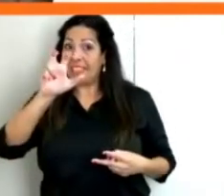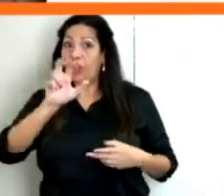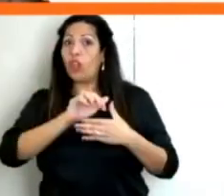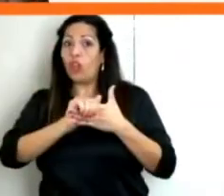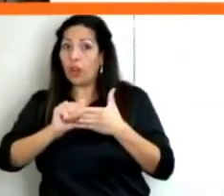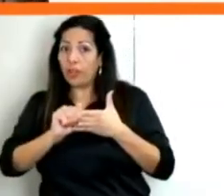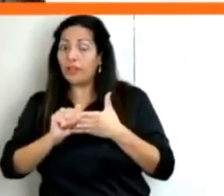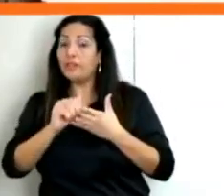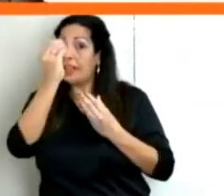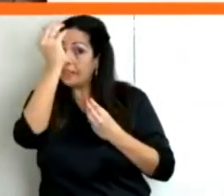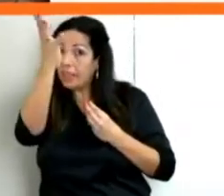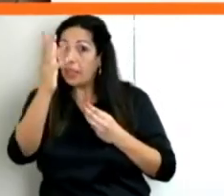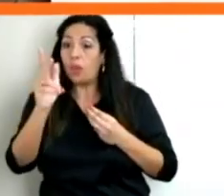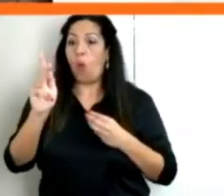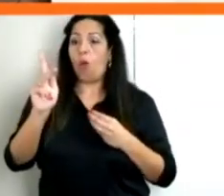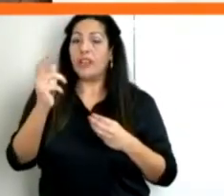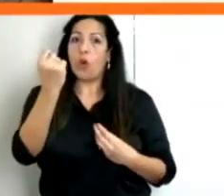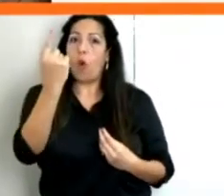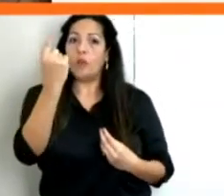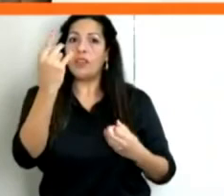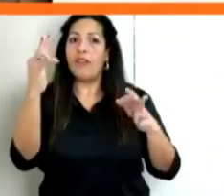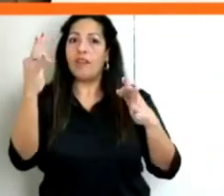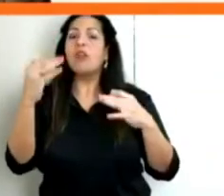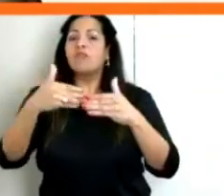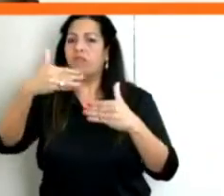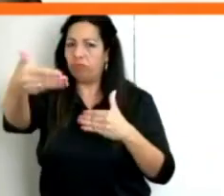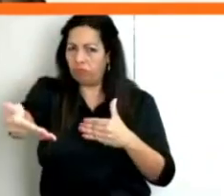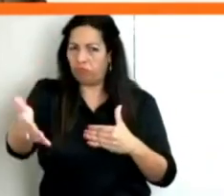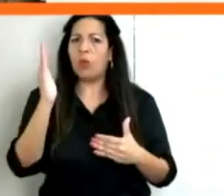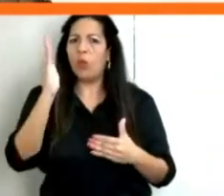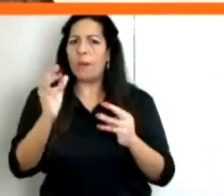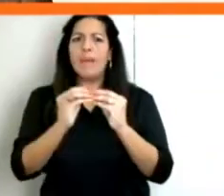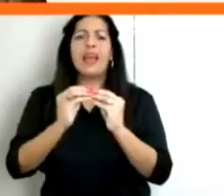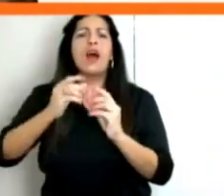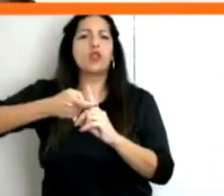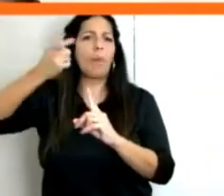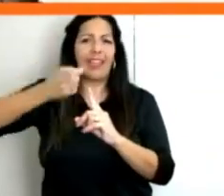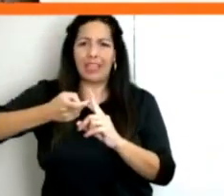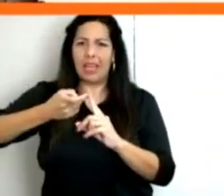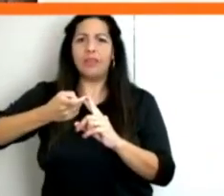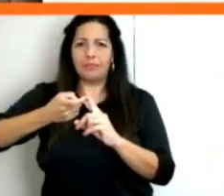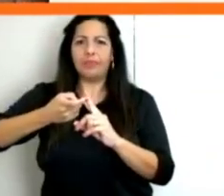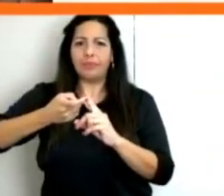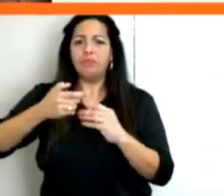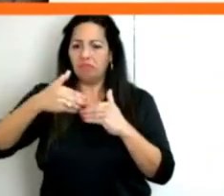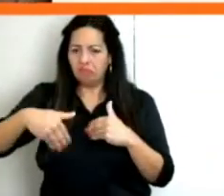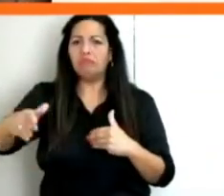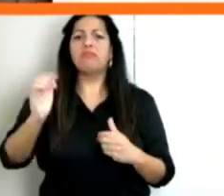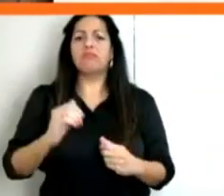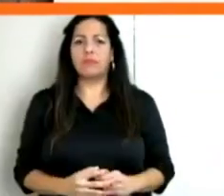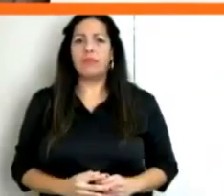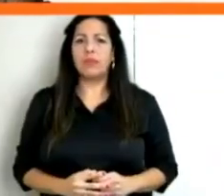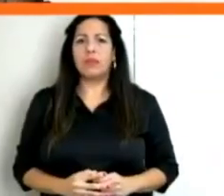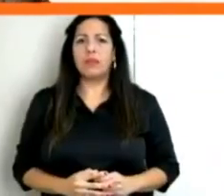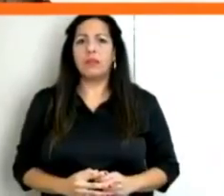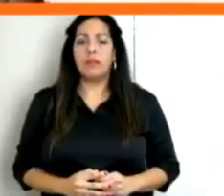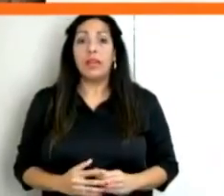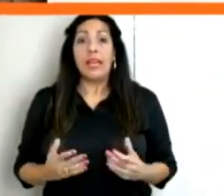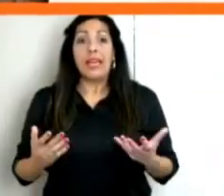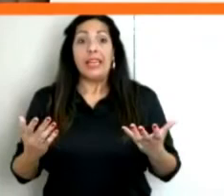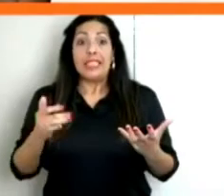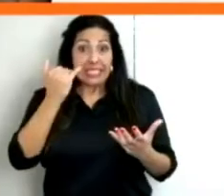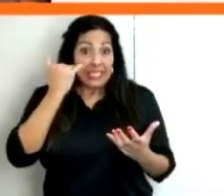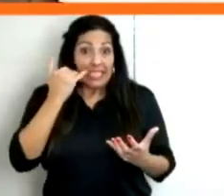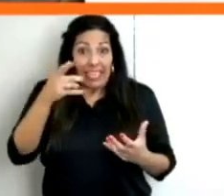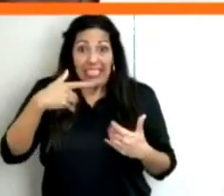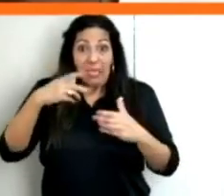que a partir del jueves 11 debe estar ya de manera automática saliendo el desembolso. Aquellos que estén en